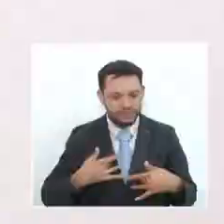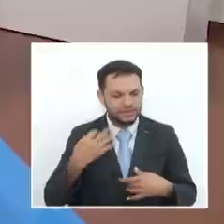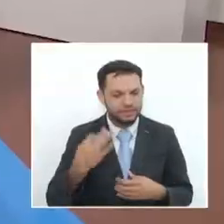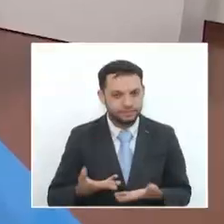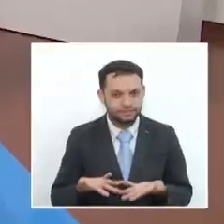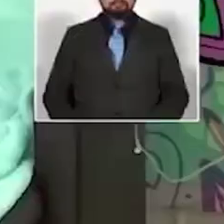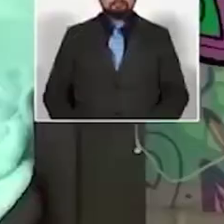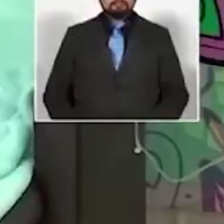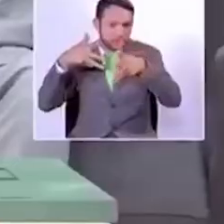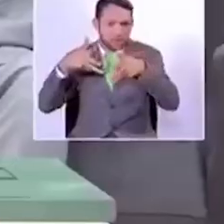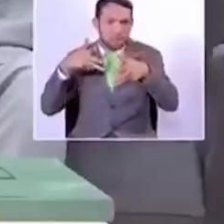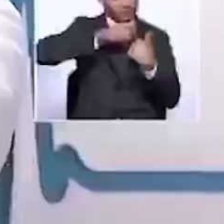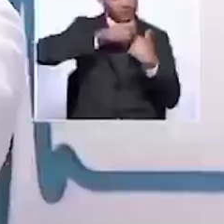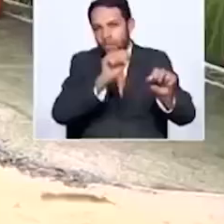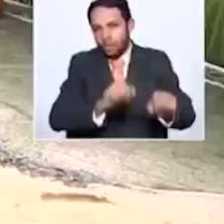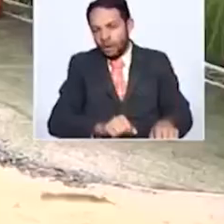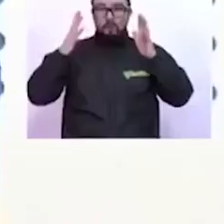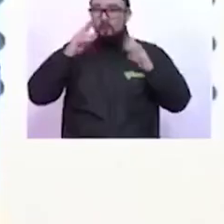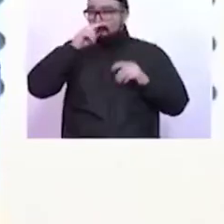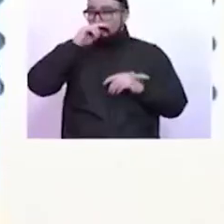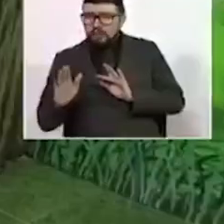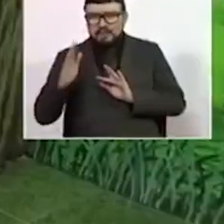ofrece.